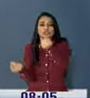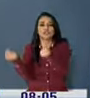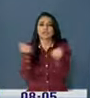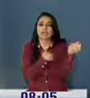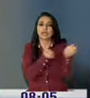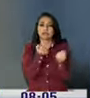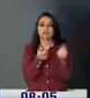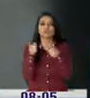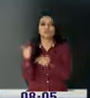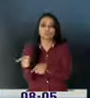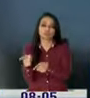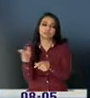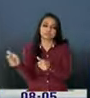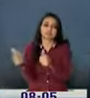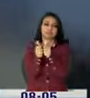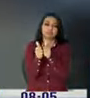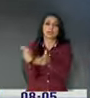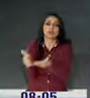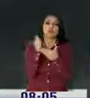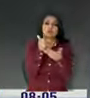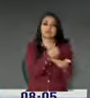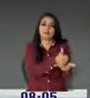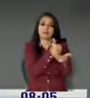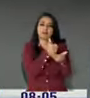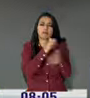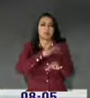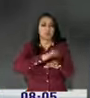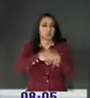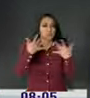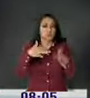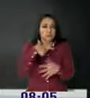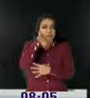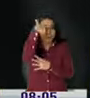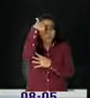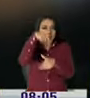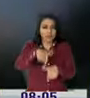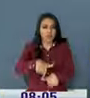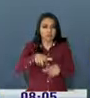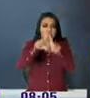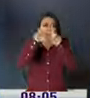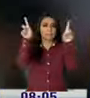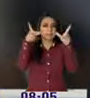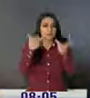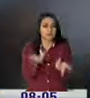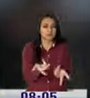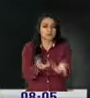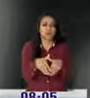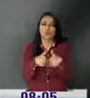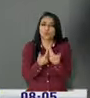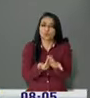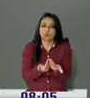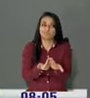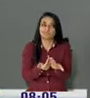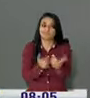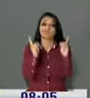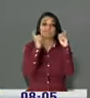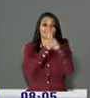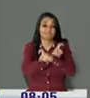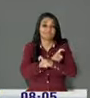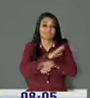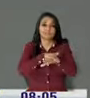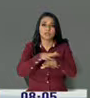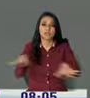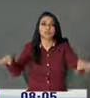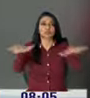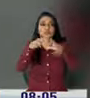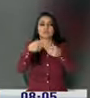sus respectivos cobradores por el acto bochornoso que ha puesto a esta entidad en una situación complicada ante los